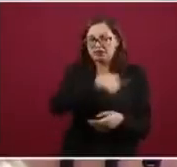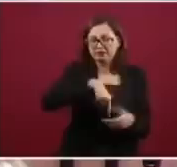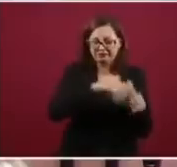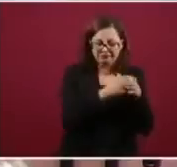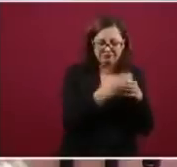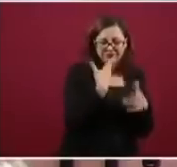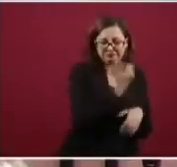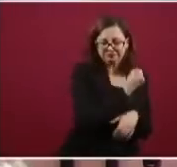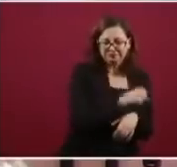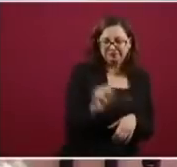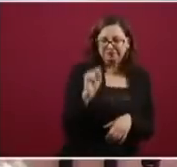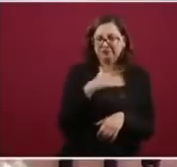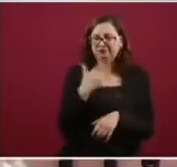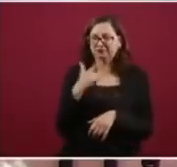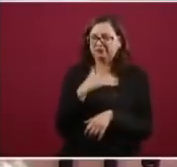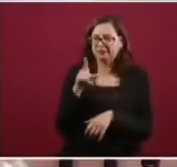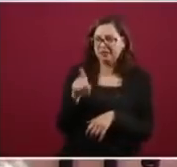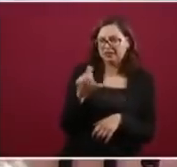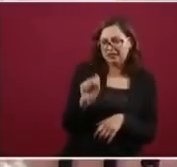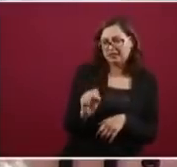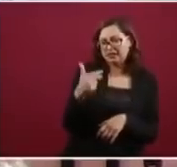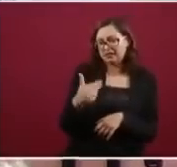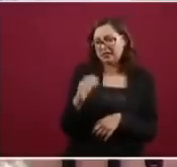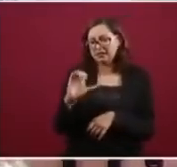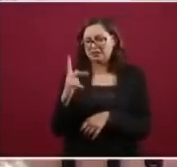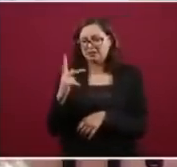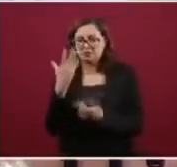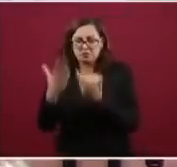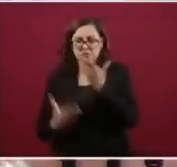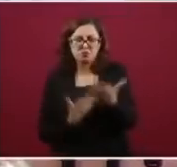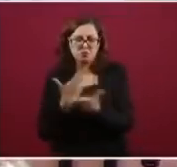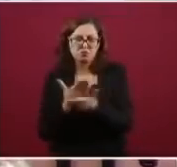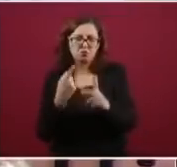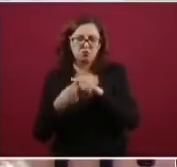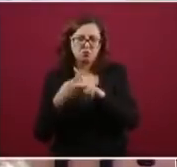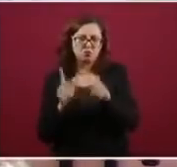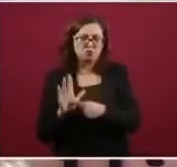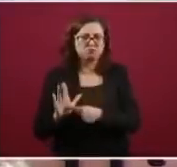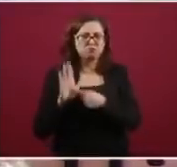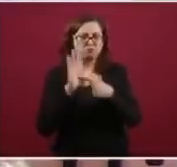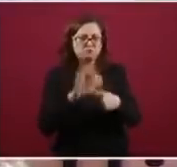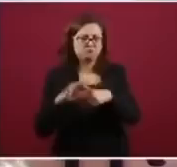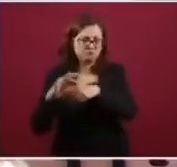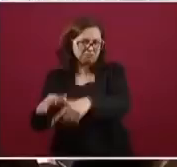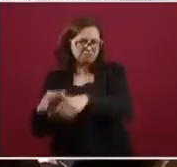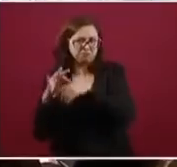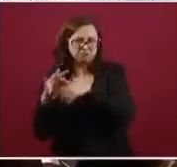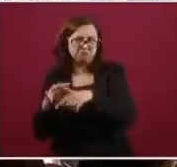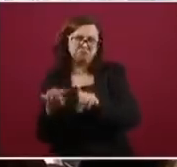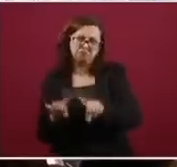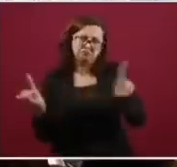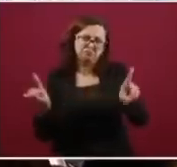que haciendo estaba presentando cifras que presentaban una realidad